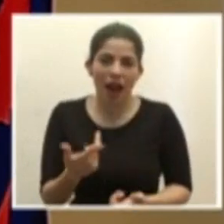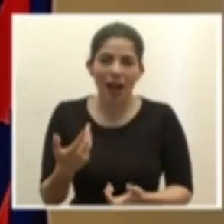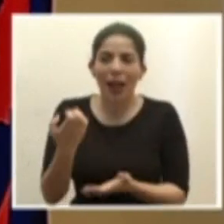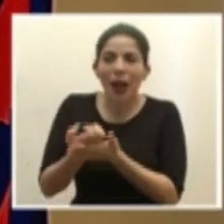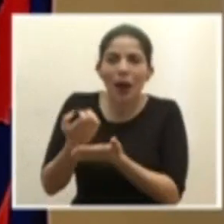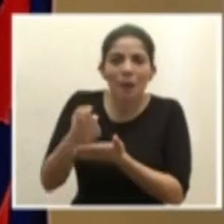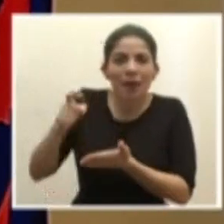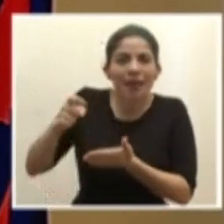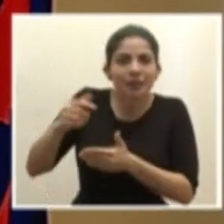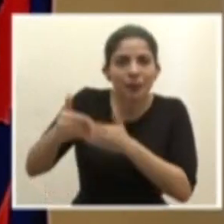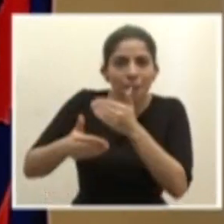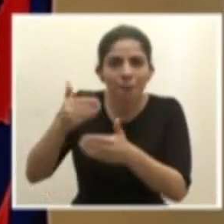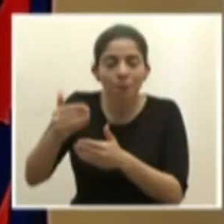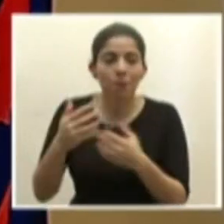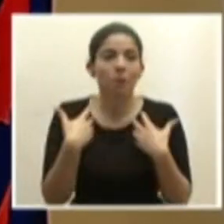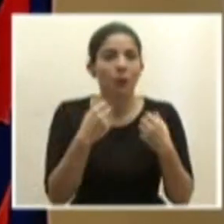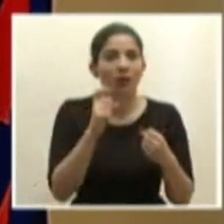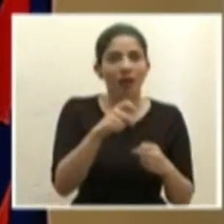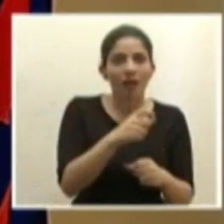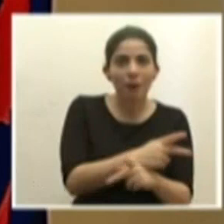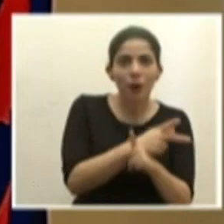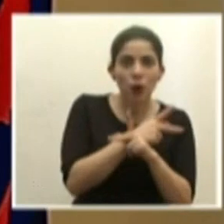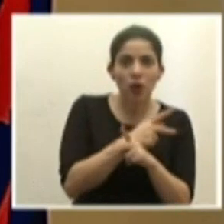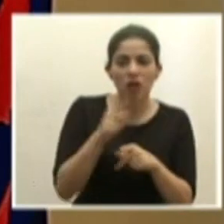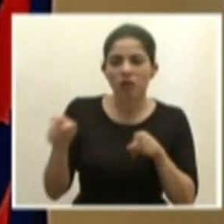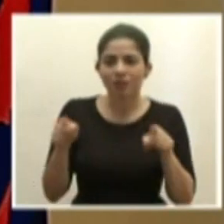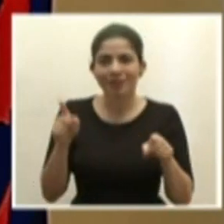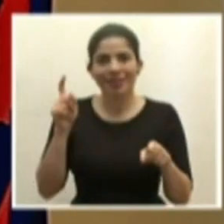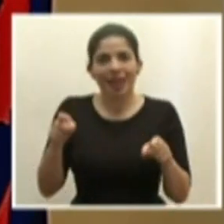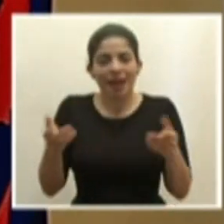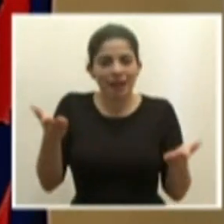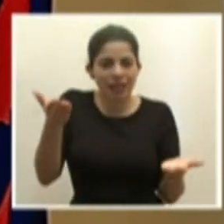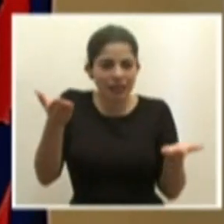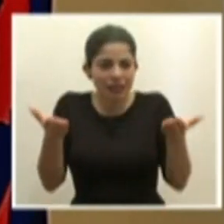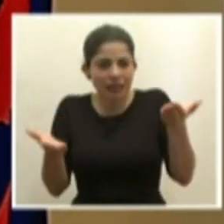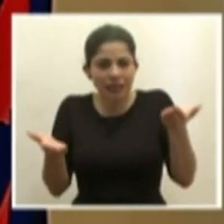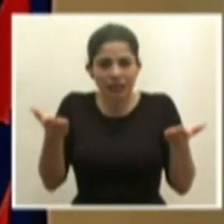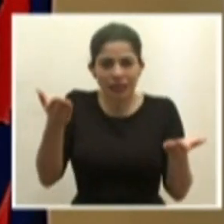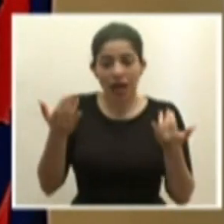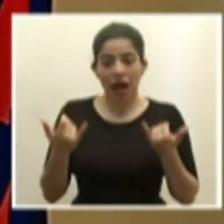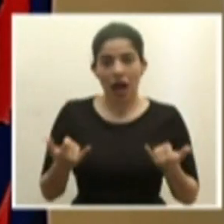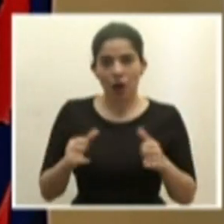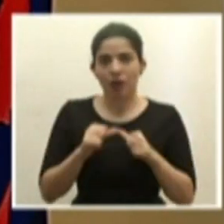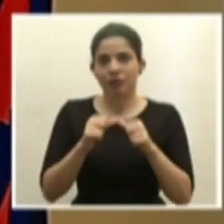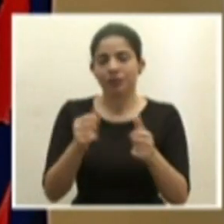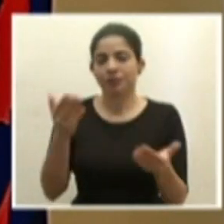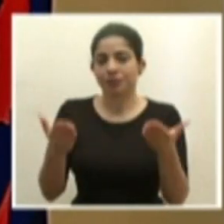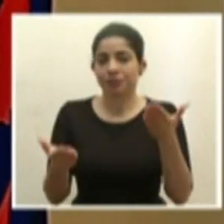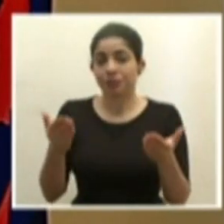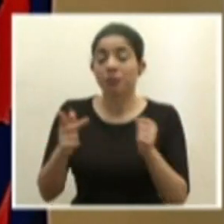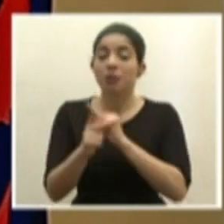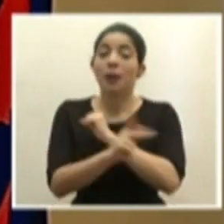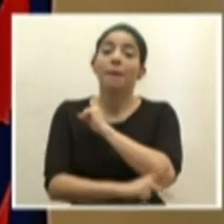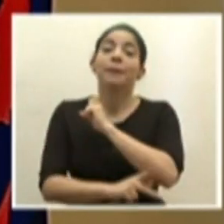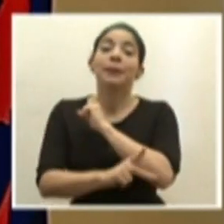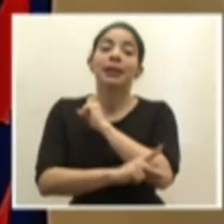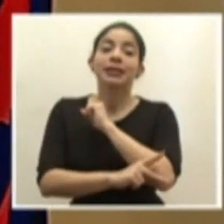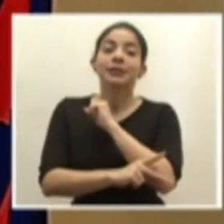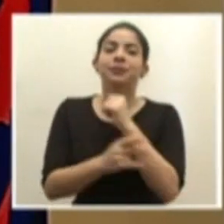que operar, pero hay que proteger la salud y en ese balance es que estamos. El país